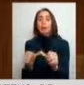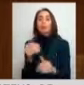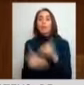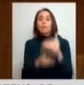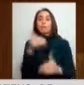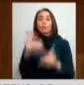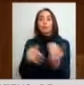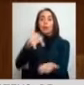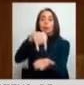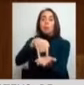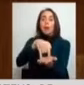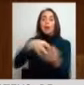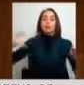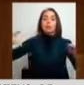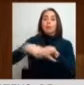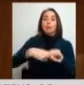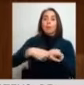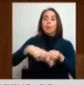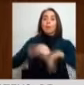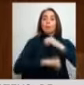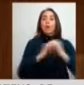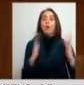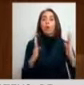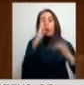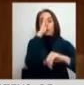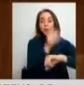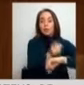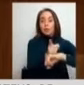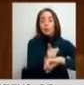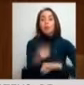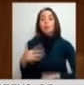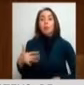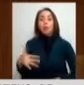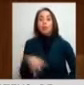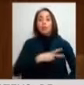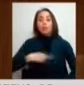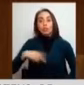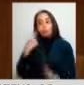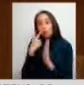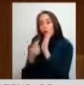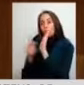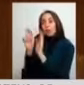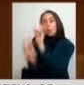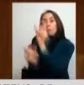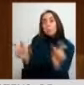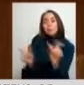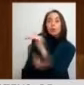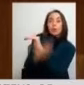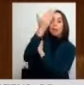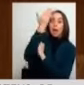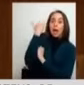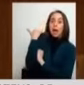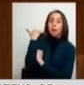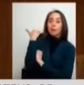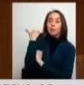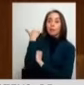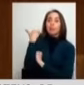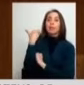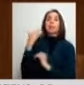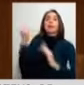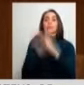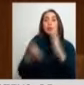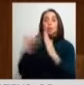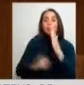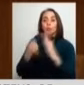parlamento y aquí viene lo importante porque tenemos que reconocer a quienes fueron parte olas de las lagunas causas que